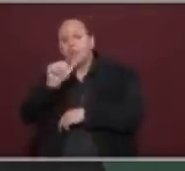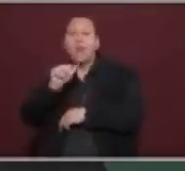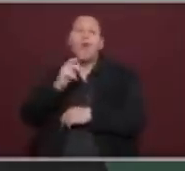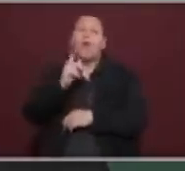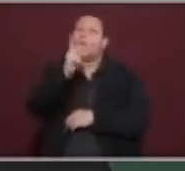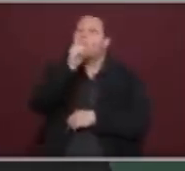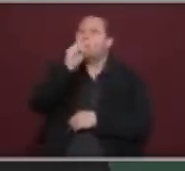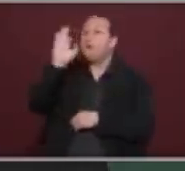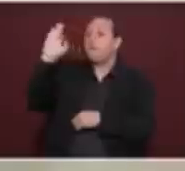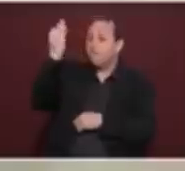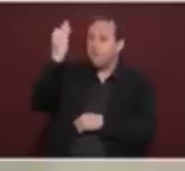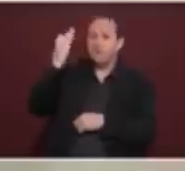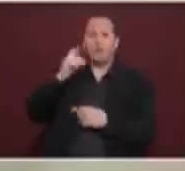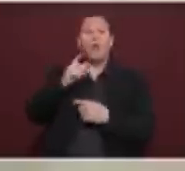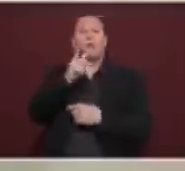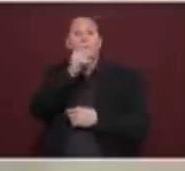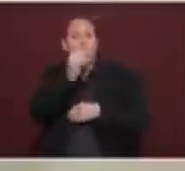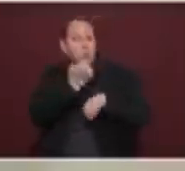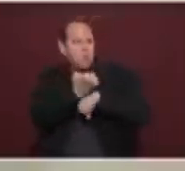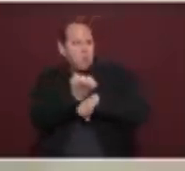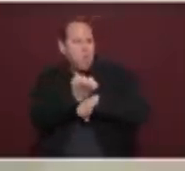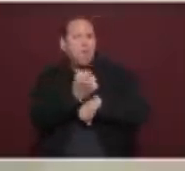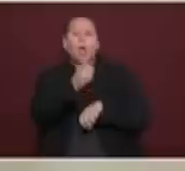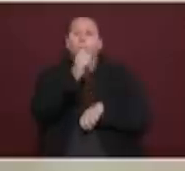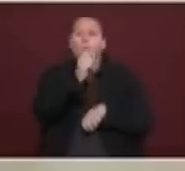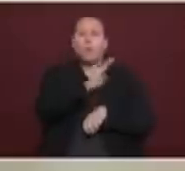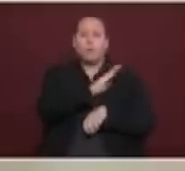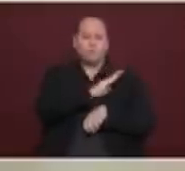la policía estatal las policías municipales